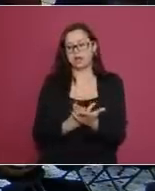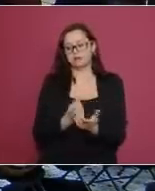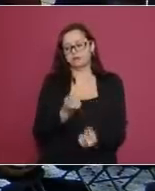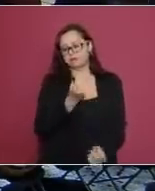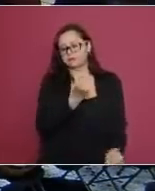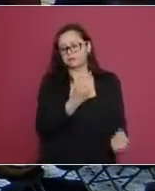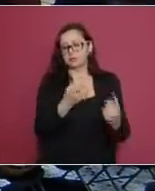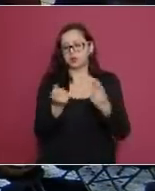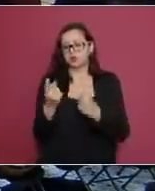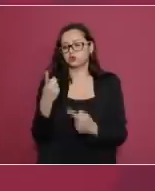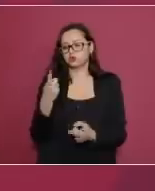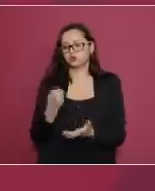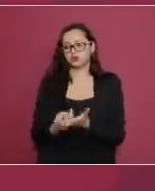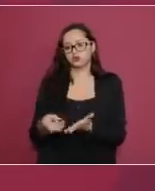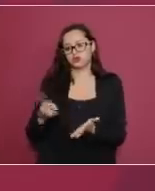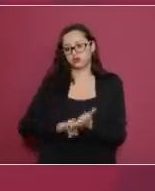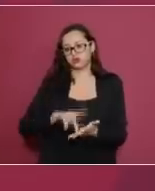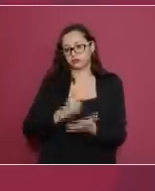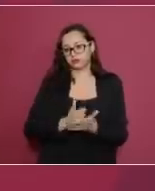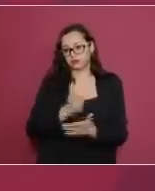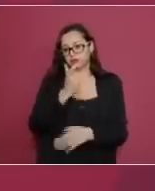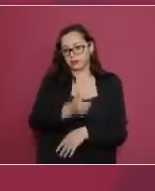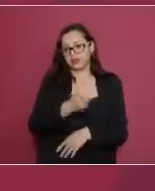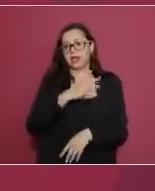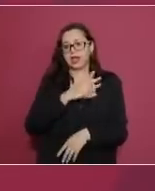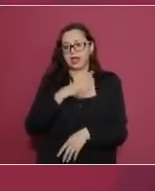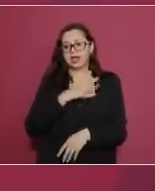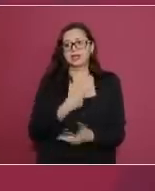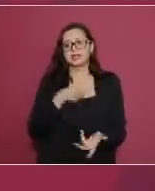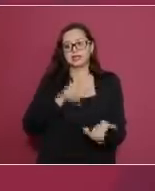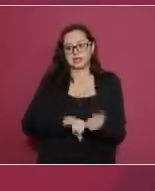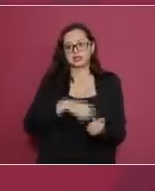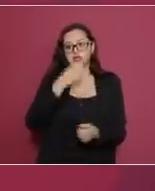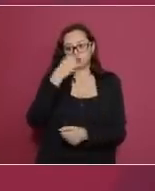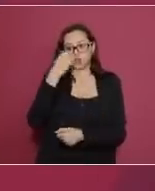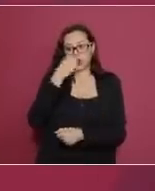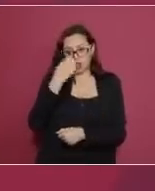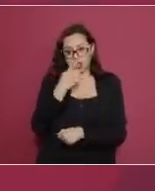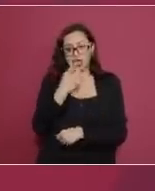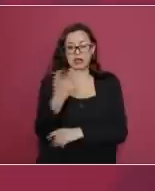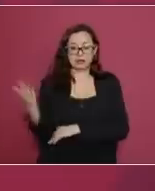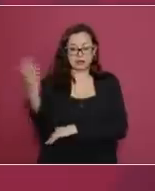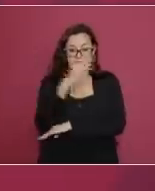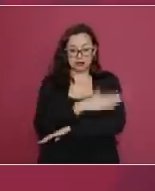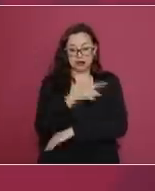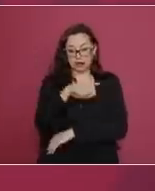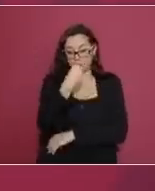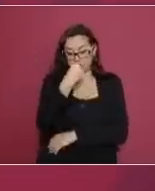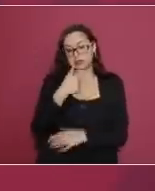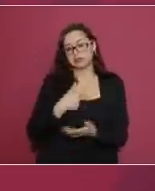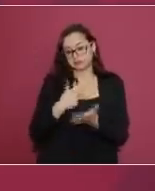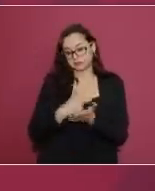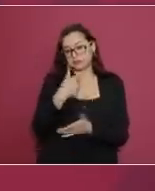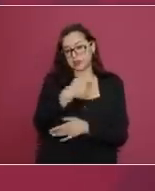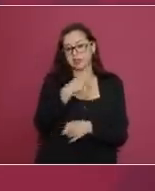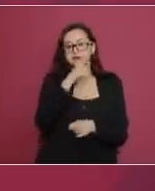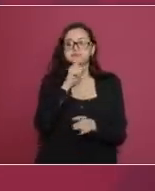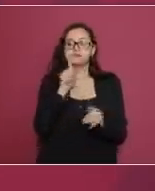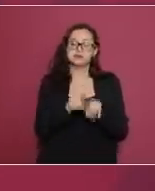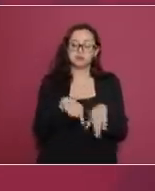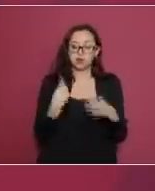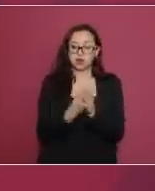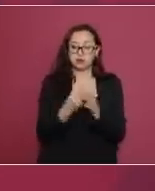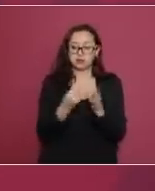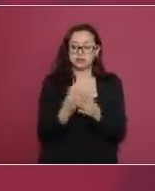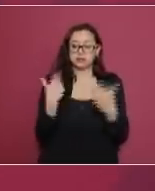diseñados. El de la alimentación en algunas escuelas es uno, el de la capacitación magisterial es